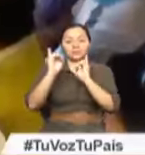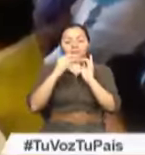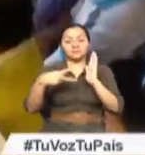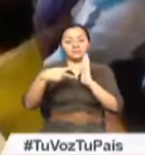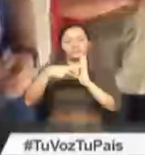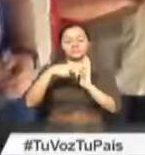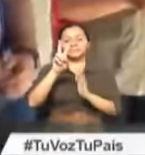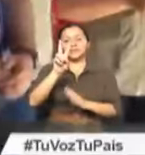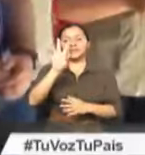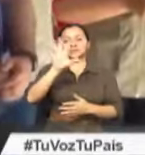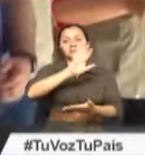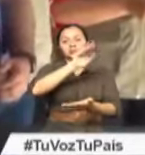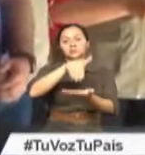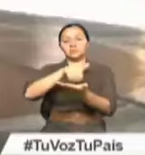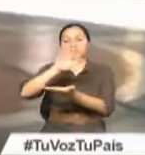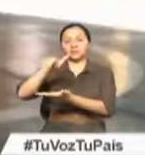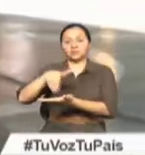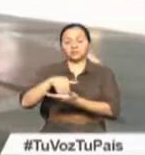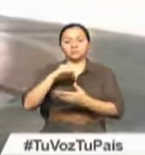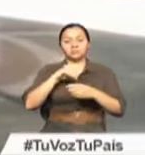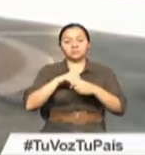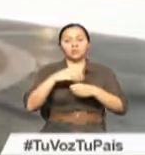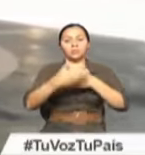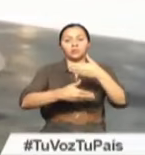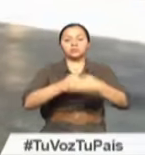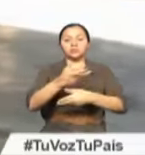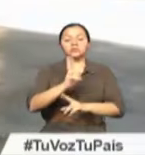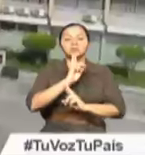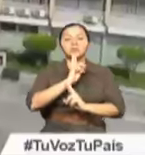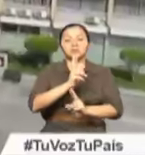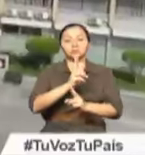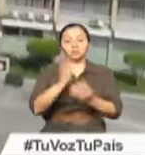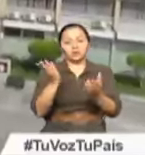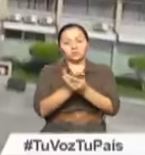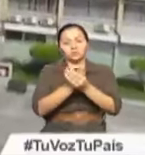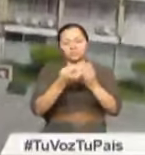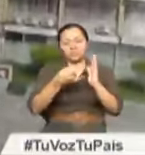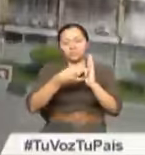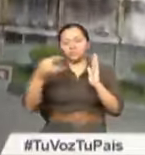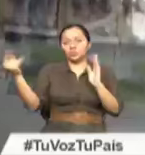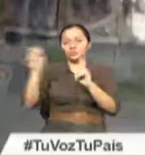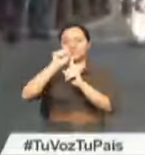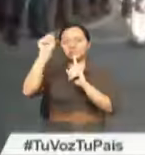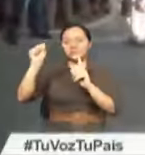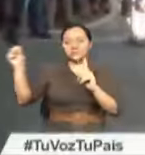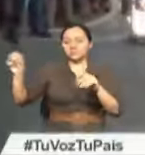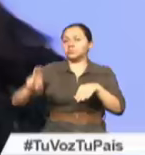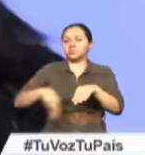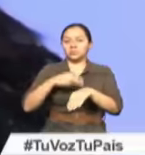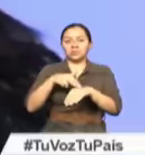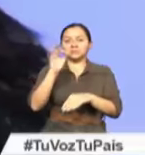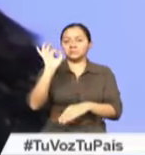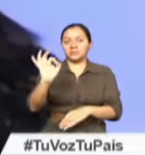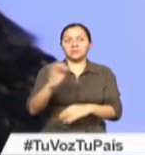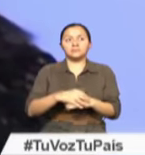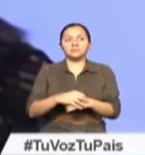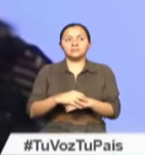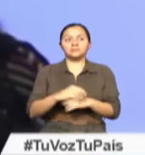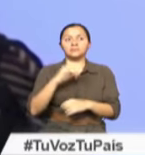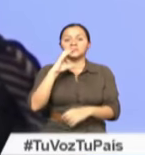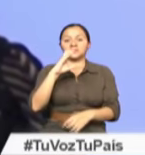25 centros de procesamiento de resultados que también estuvieron operativos y en normal funcionamiento. Consejo Nacional